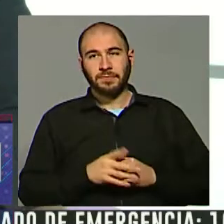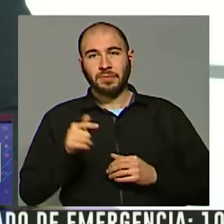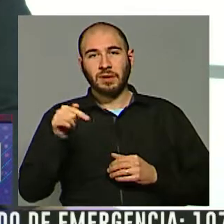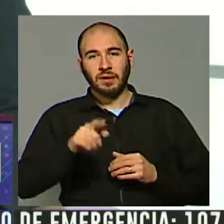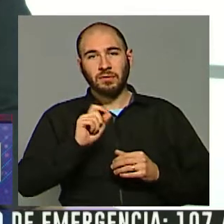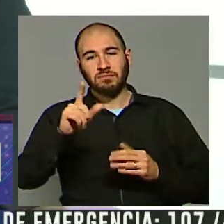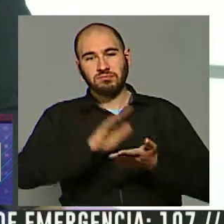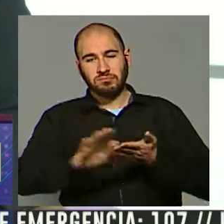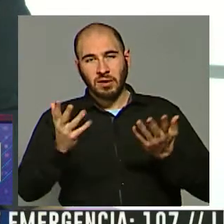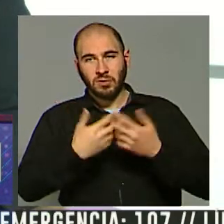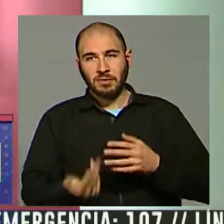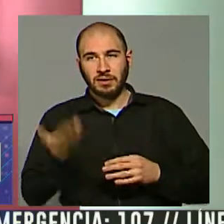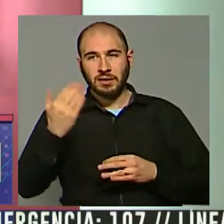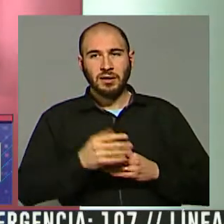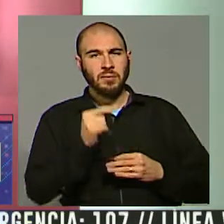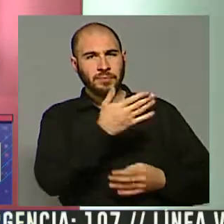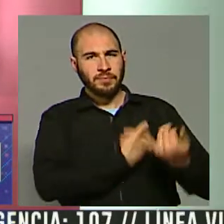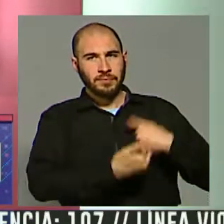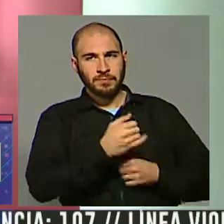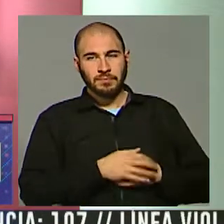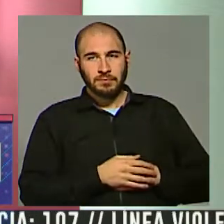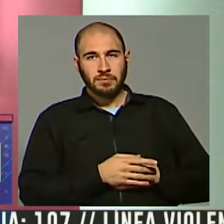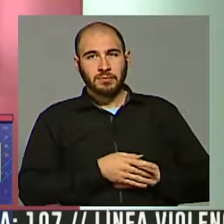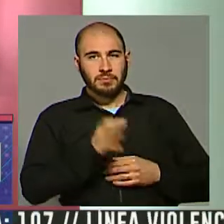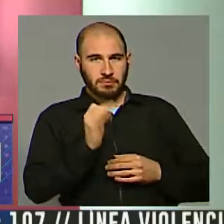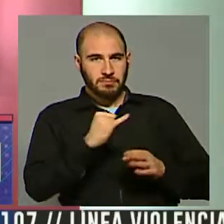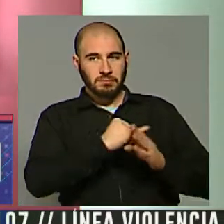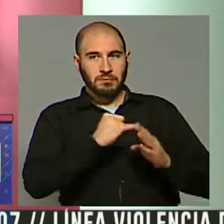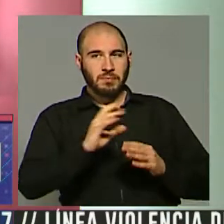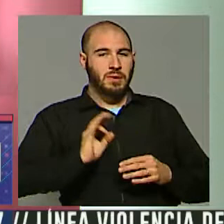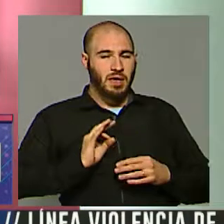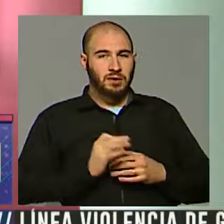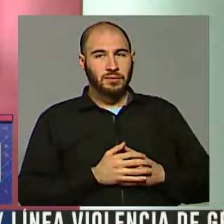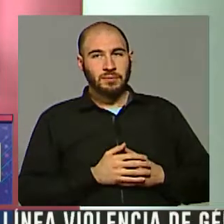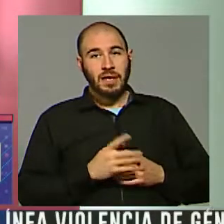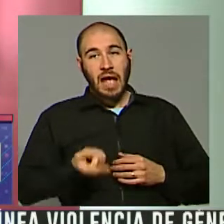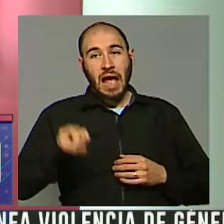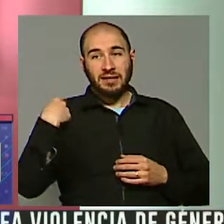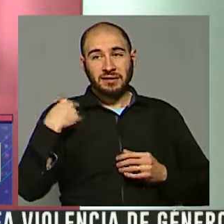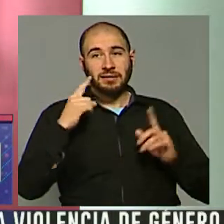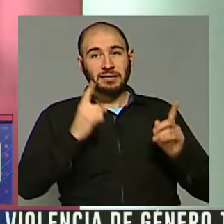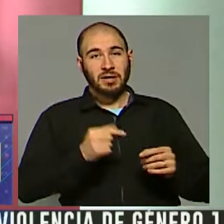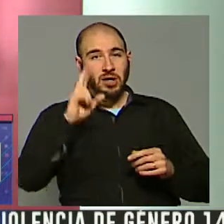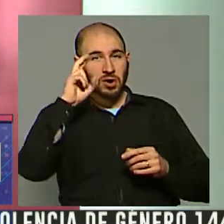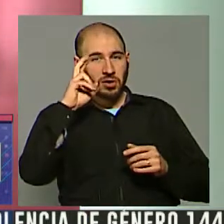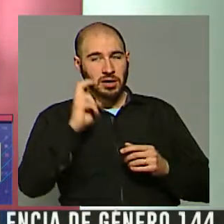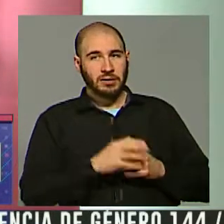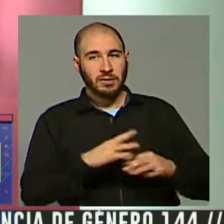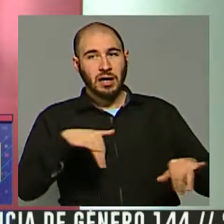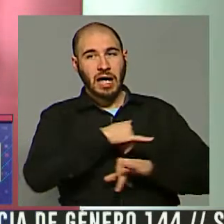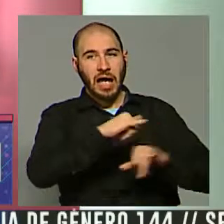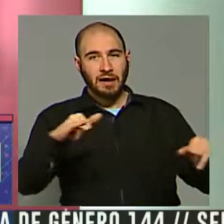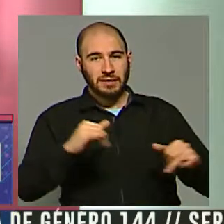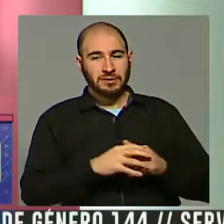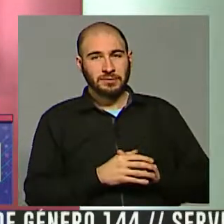esta actualización automática. Usted decía de que era algo esperable para la mitad del año. Y en el día de ayer también Alfredo Cornejo salió a anunciar, o por lo